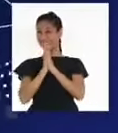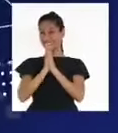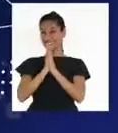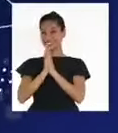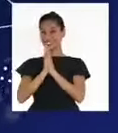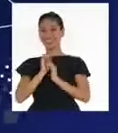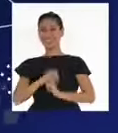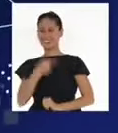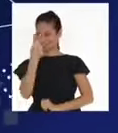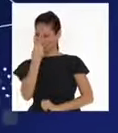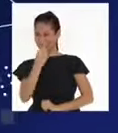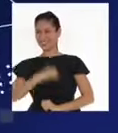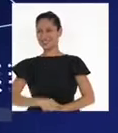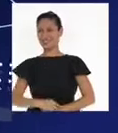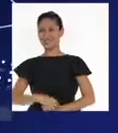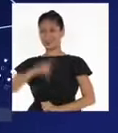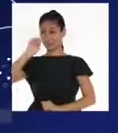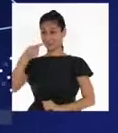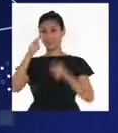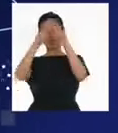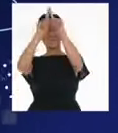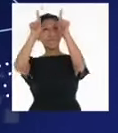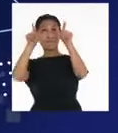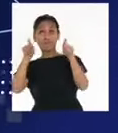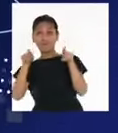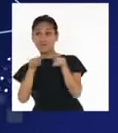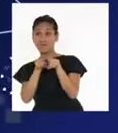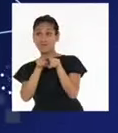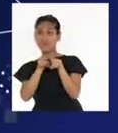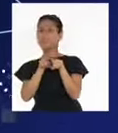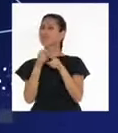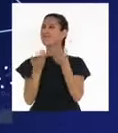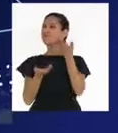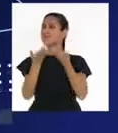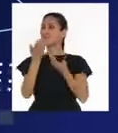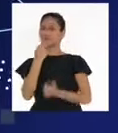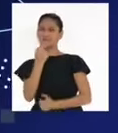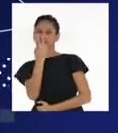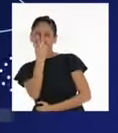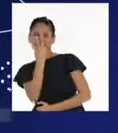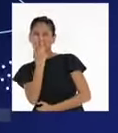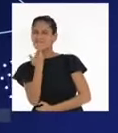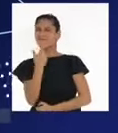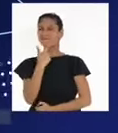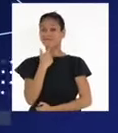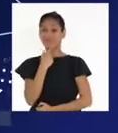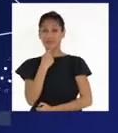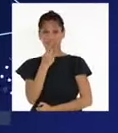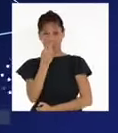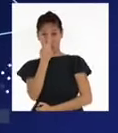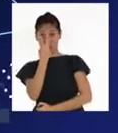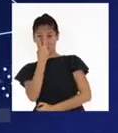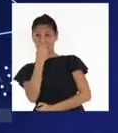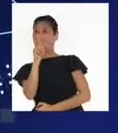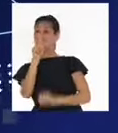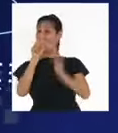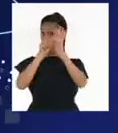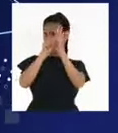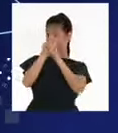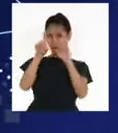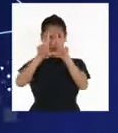A ver, la primera actividad que figura en el texto es... ¡Mirar una película!